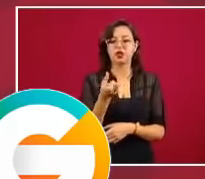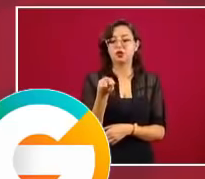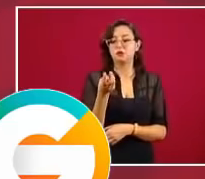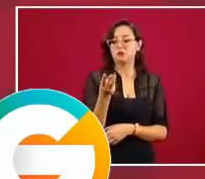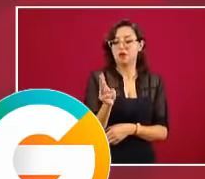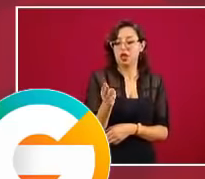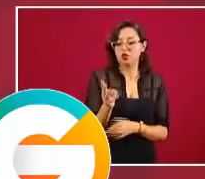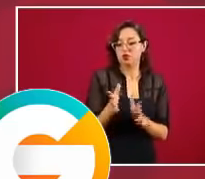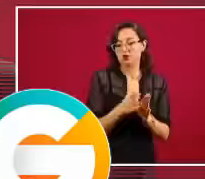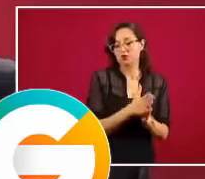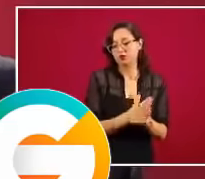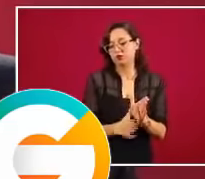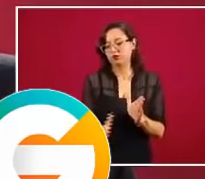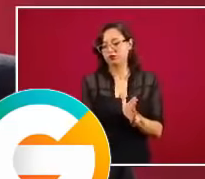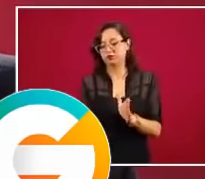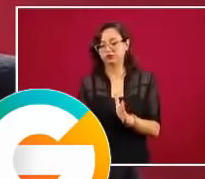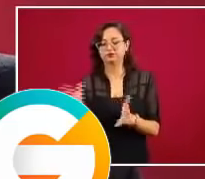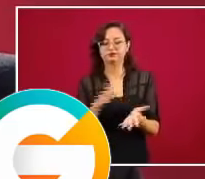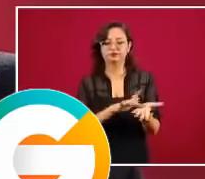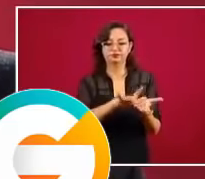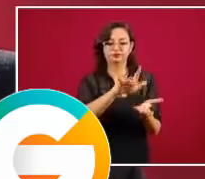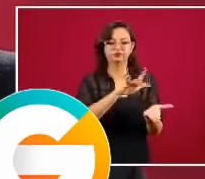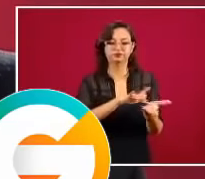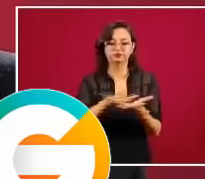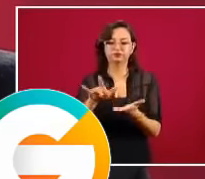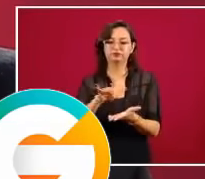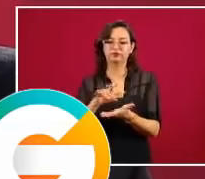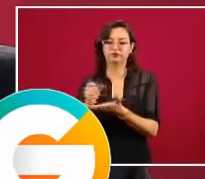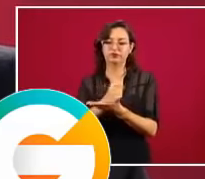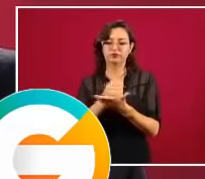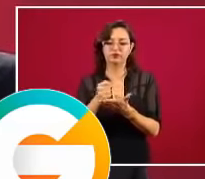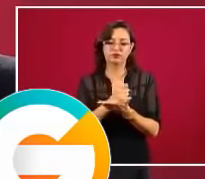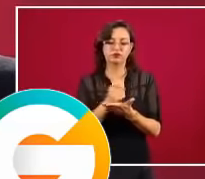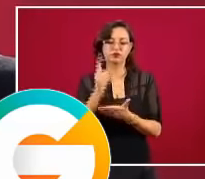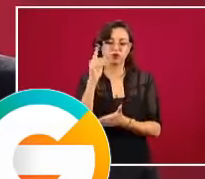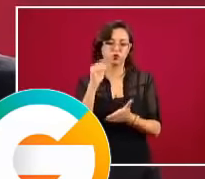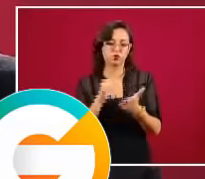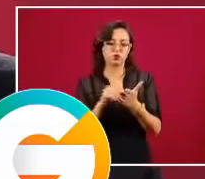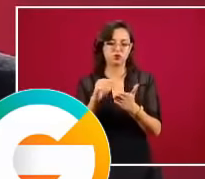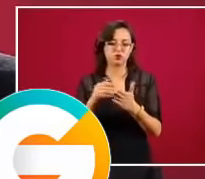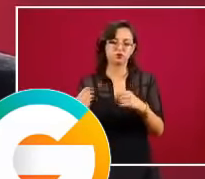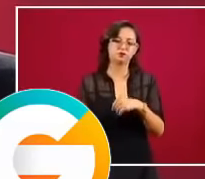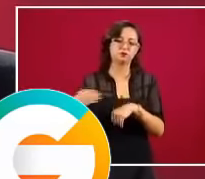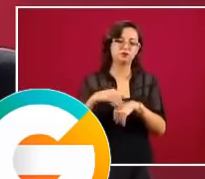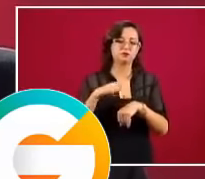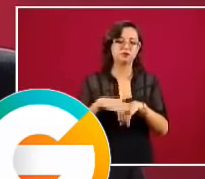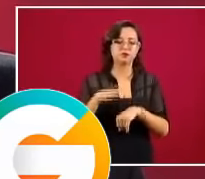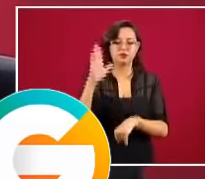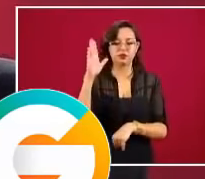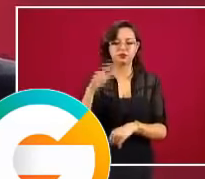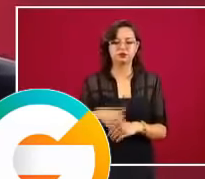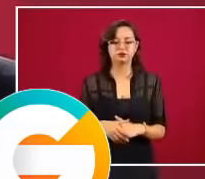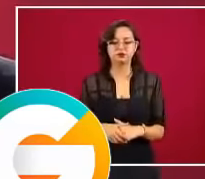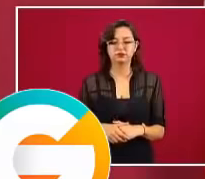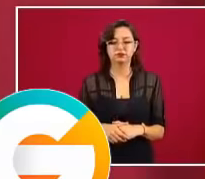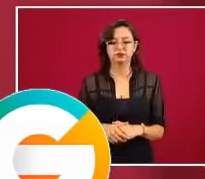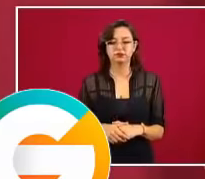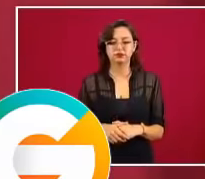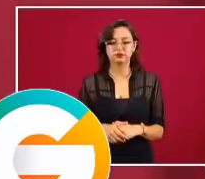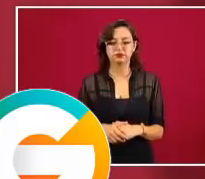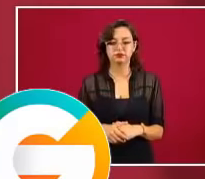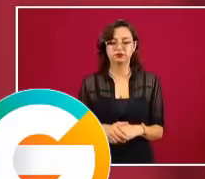entreguen los créditos, el millón de créditos. Ese es